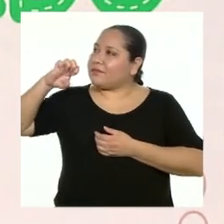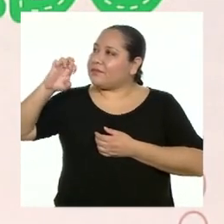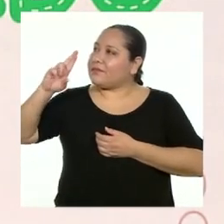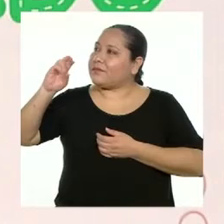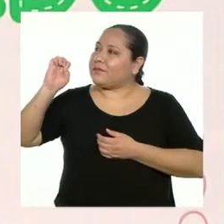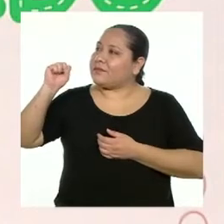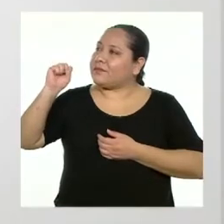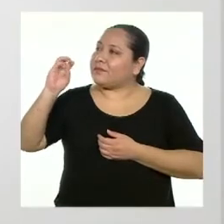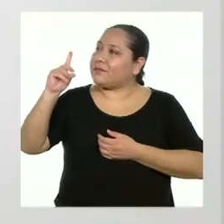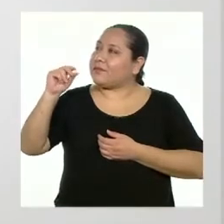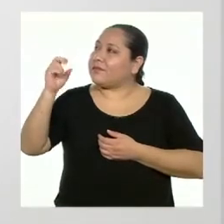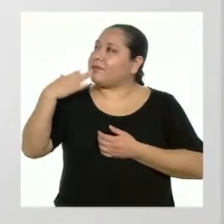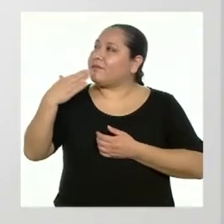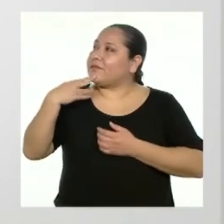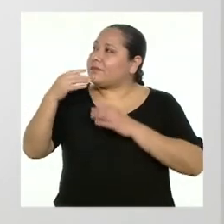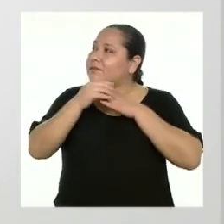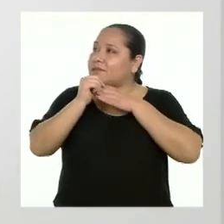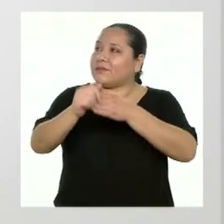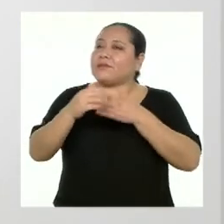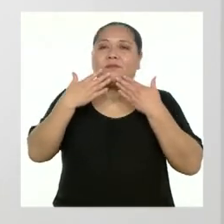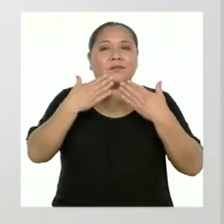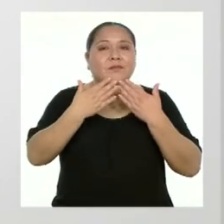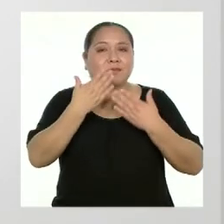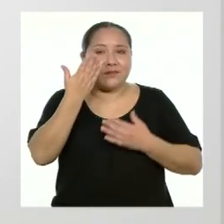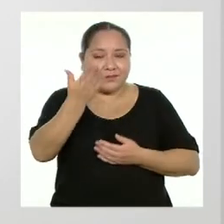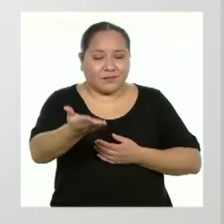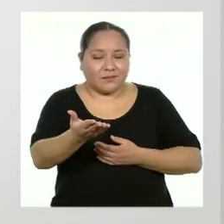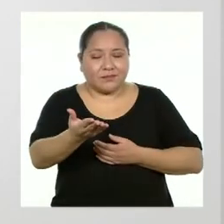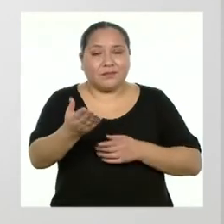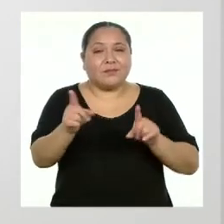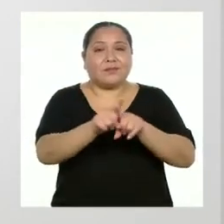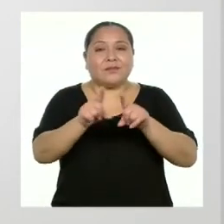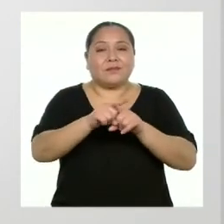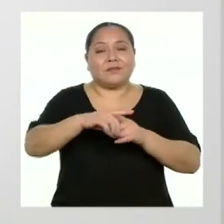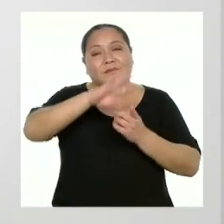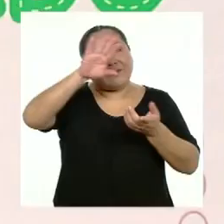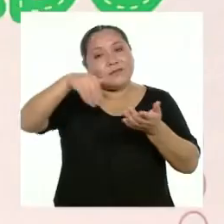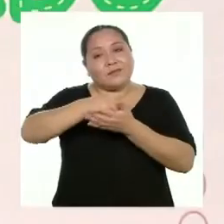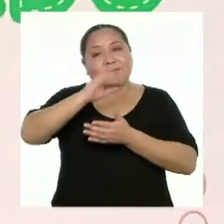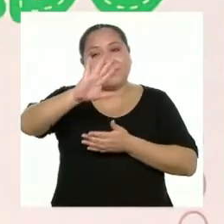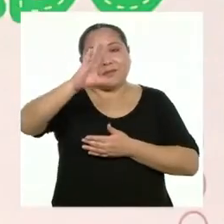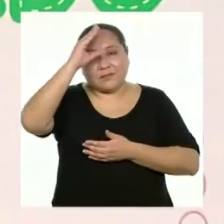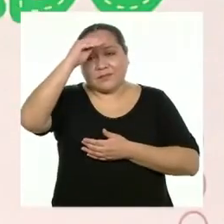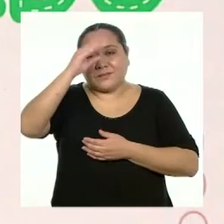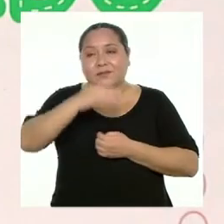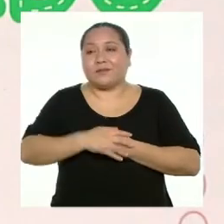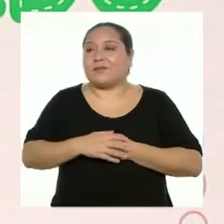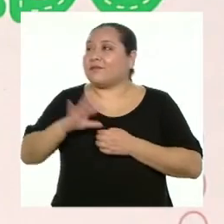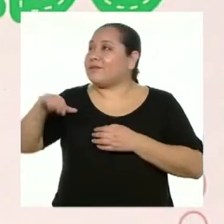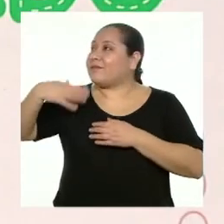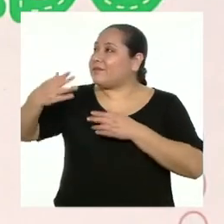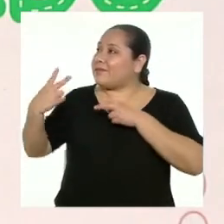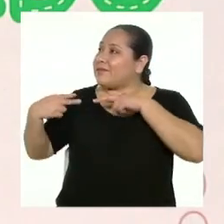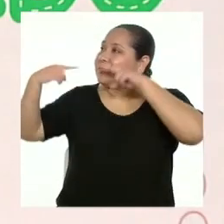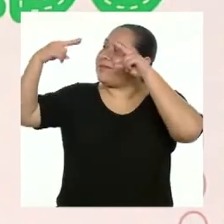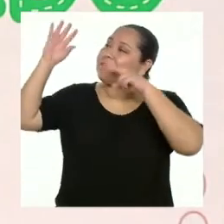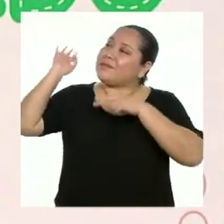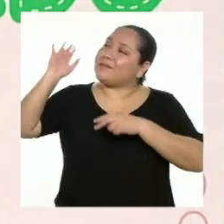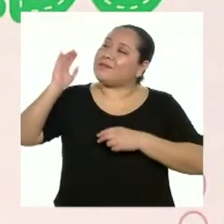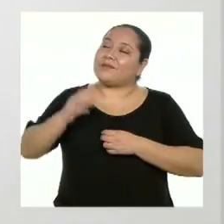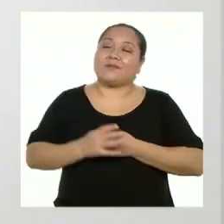estas orientaciones. Gracias a ti y a todas y todos en casa, Jonathan. Hasta una próxima